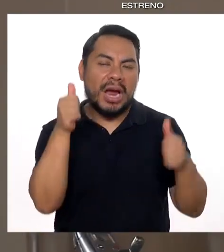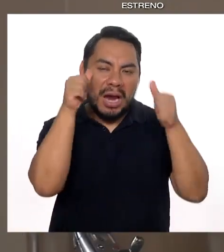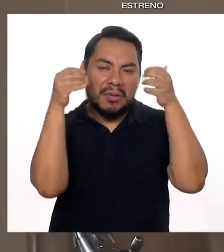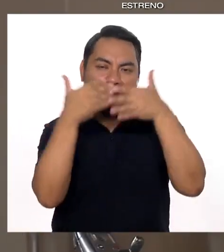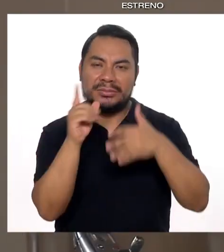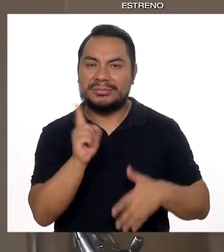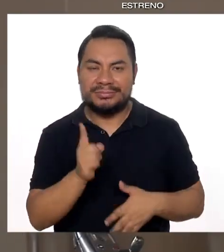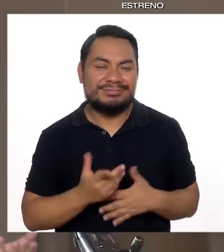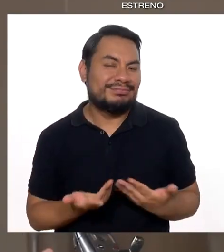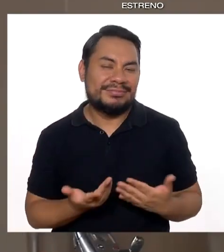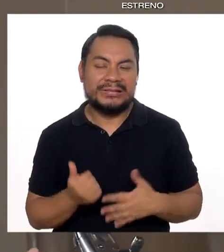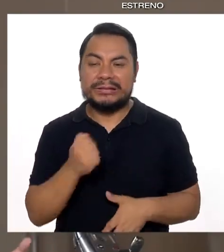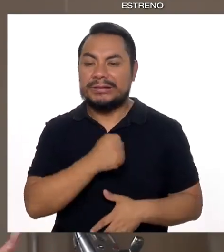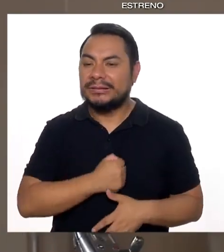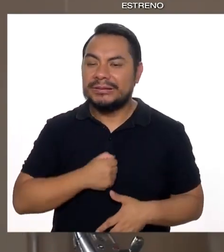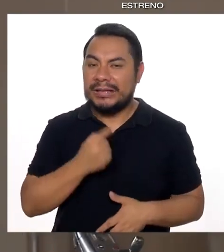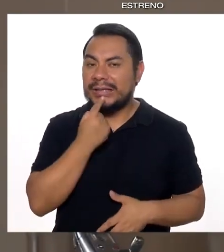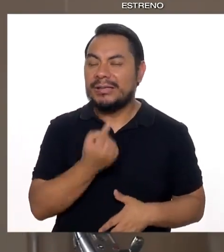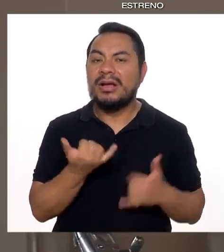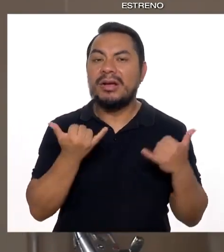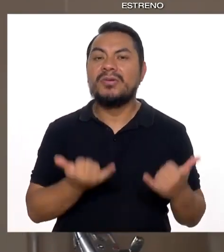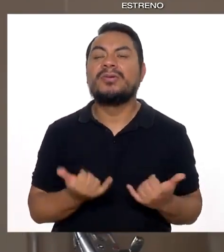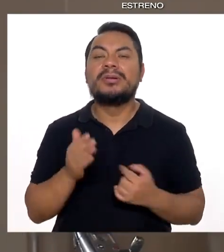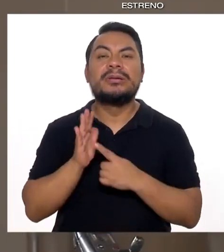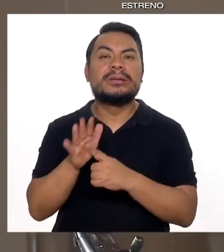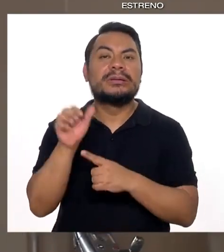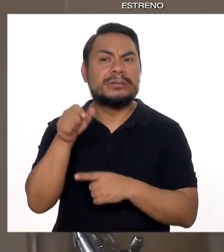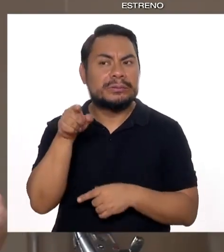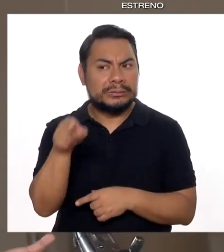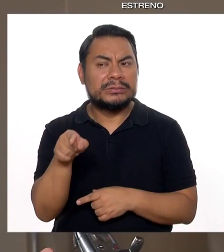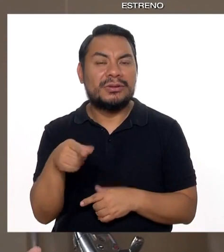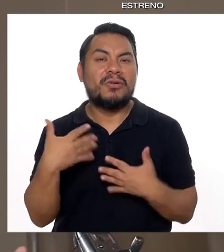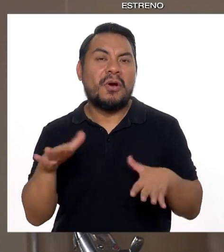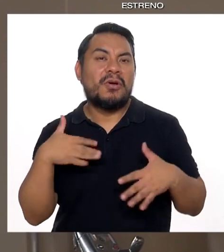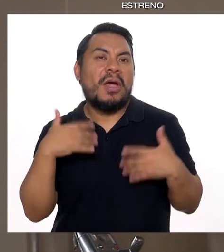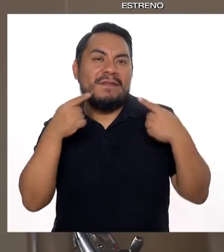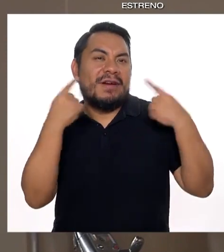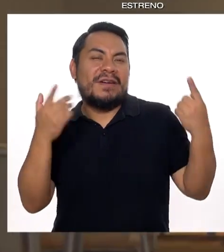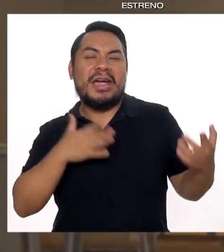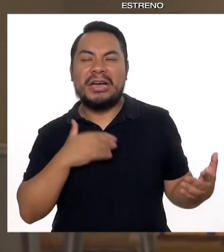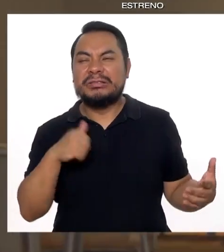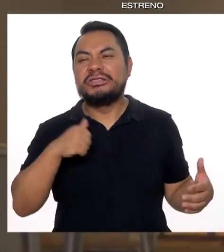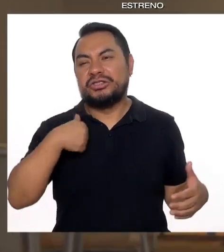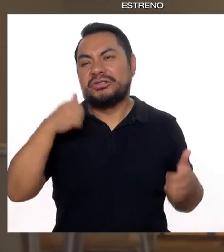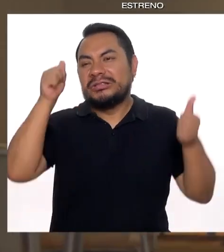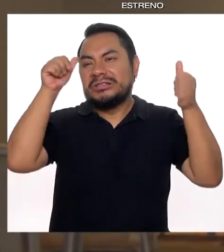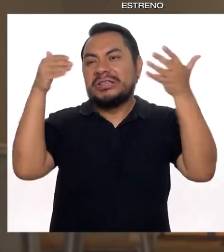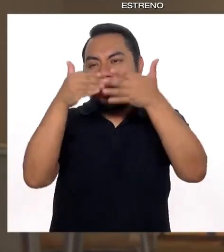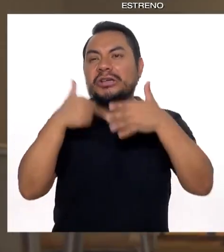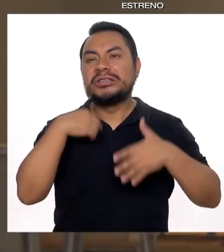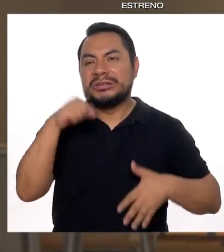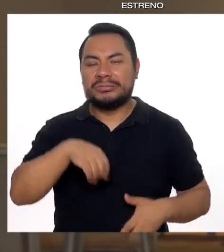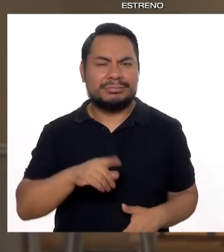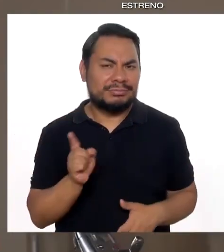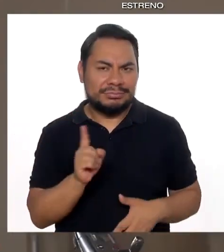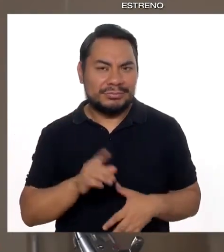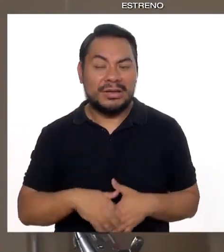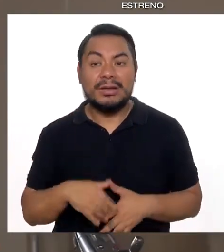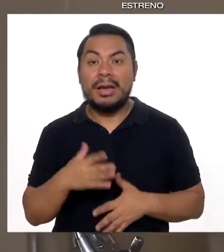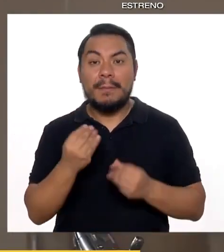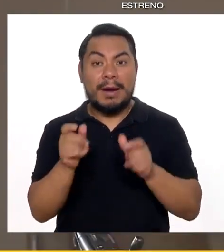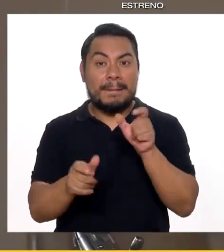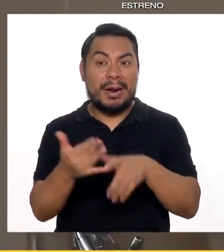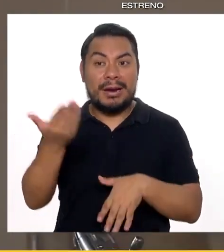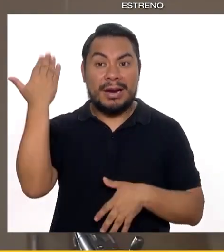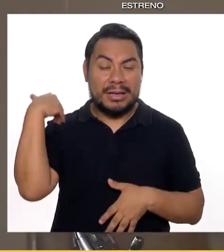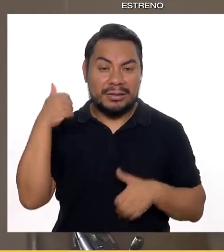como, lamentablemente, se dice ahora de esta manera como que sí está de moda o como muchas personas anteriormente